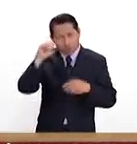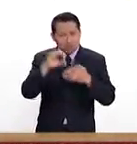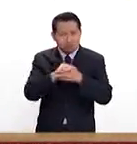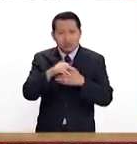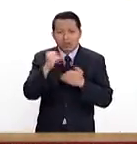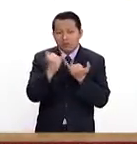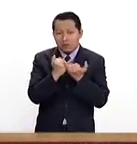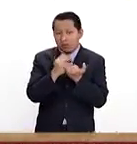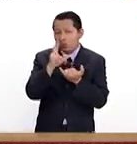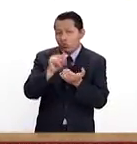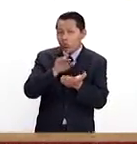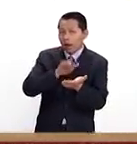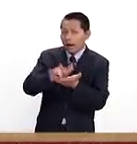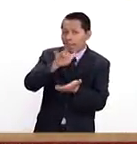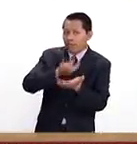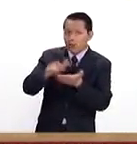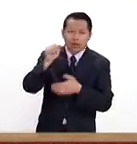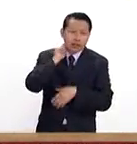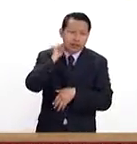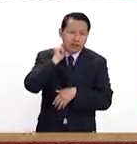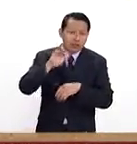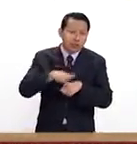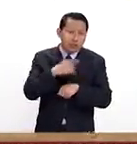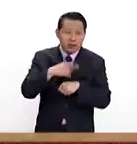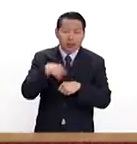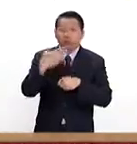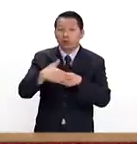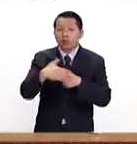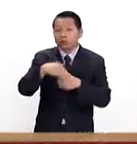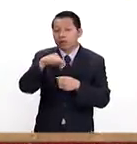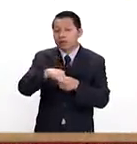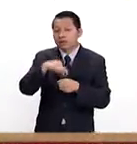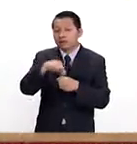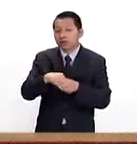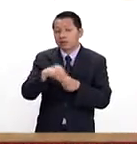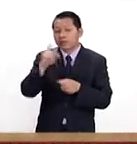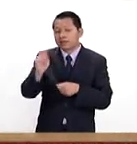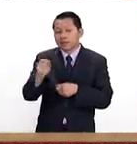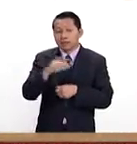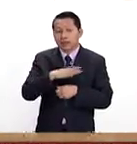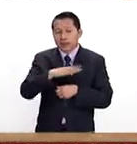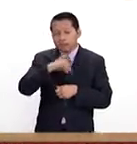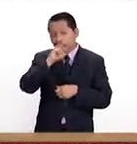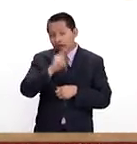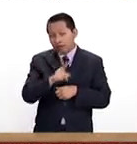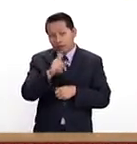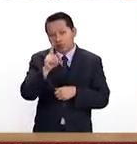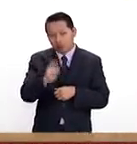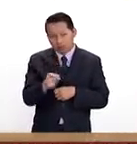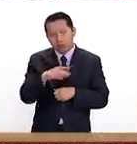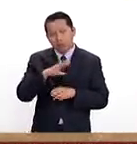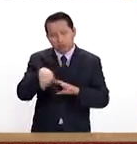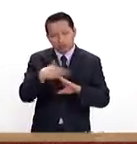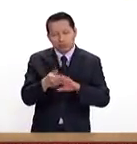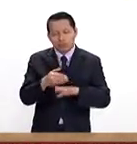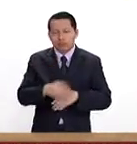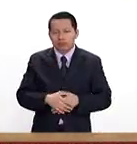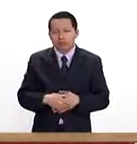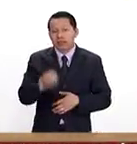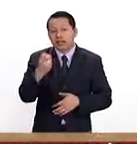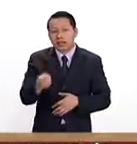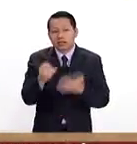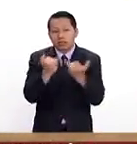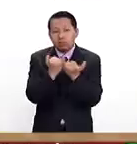vale que no lo apoye en el Congreso porque tú la siguiente elección vas a tomar medidas. Ese